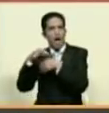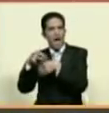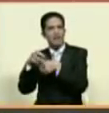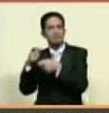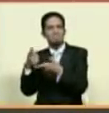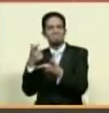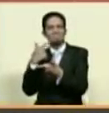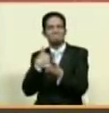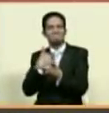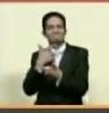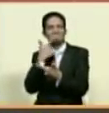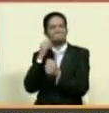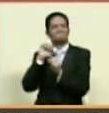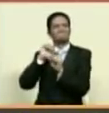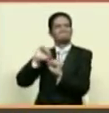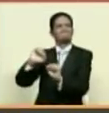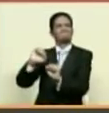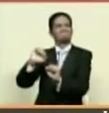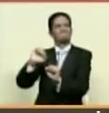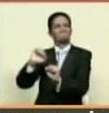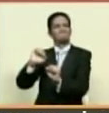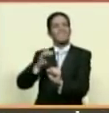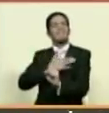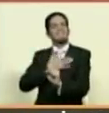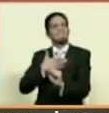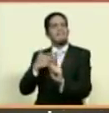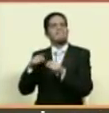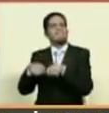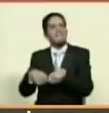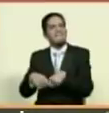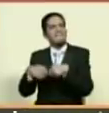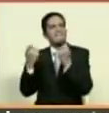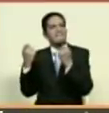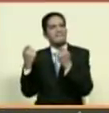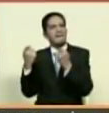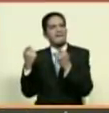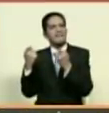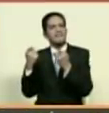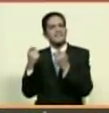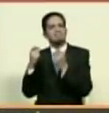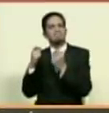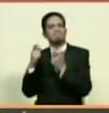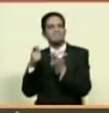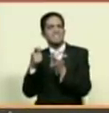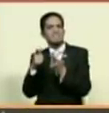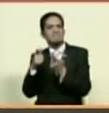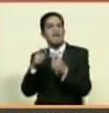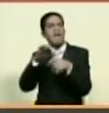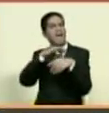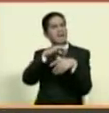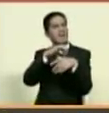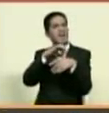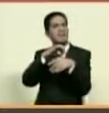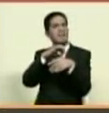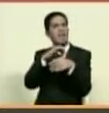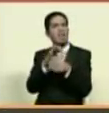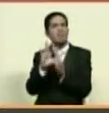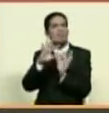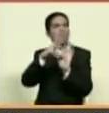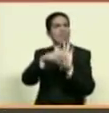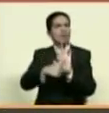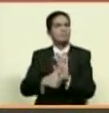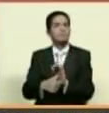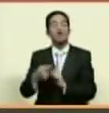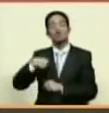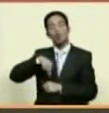persiste una intención velada de boicotear y esconder el producto al pueblo. Nosotros estamos